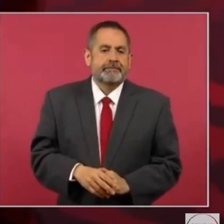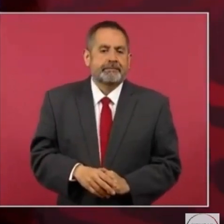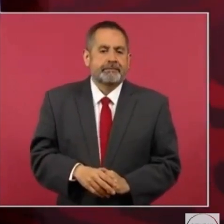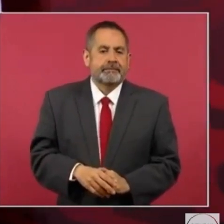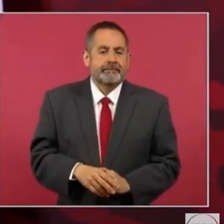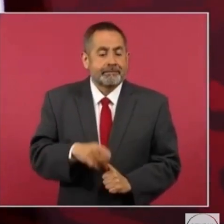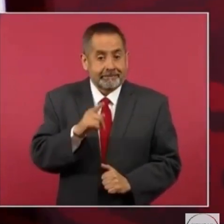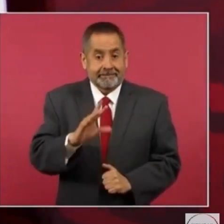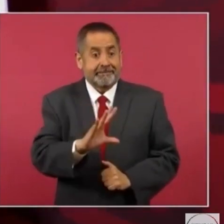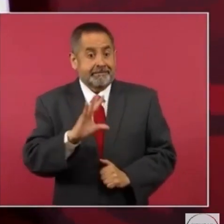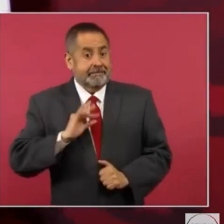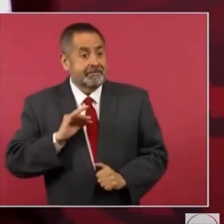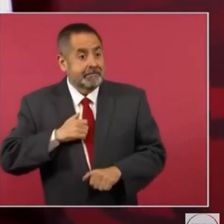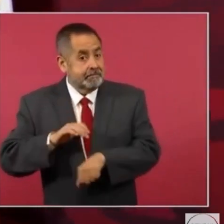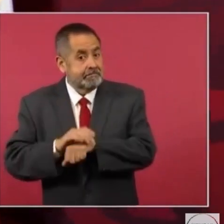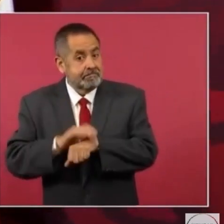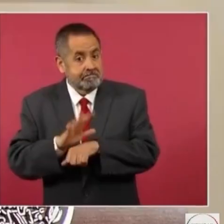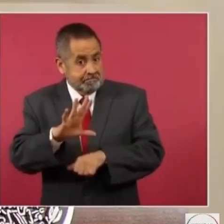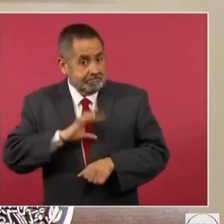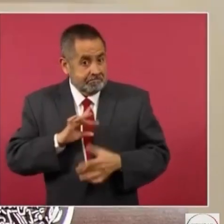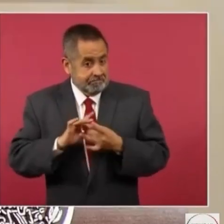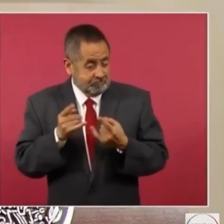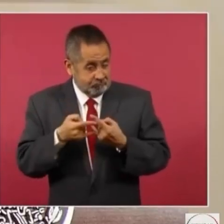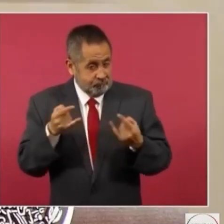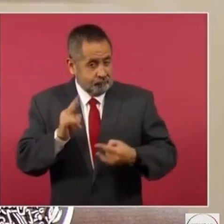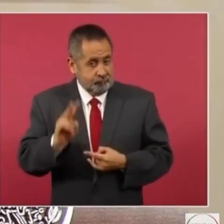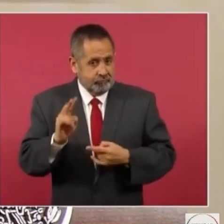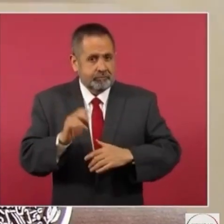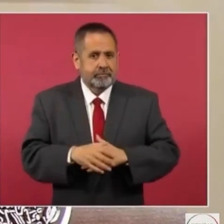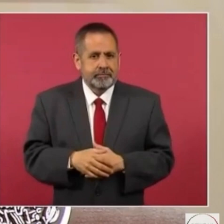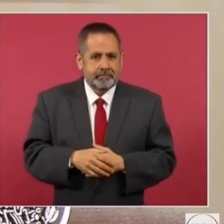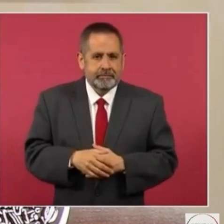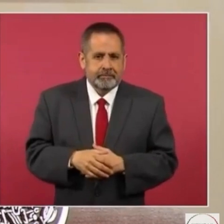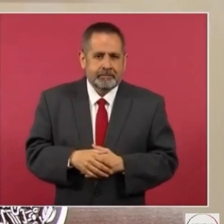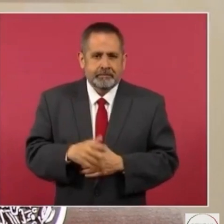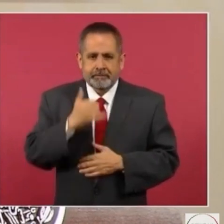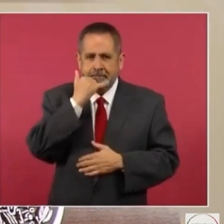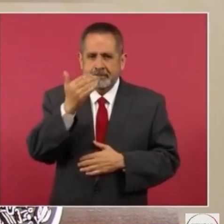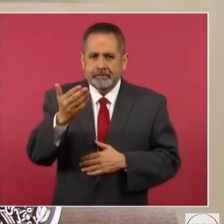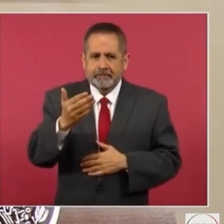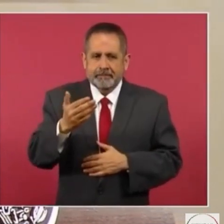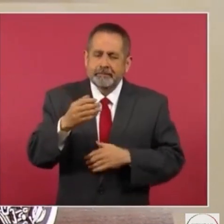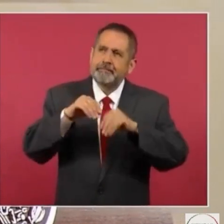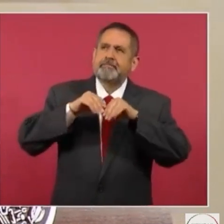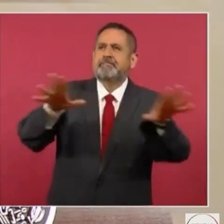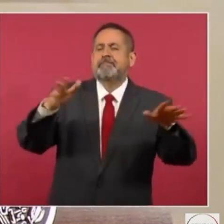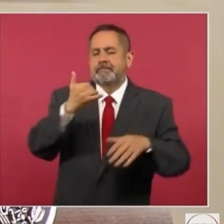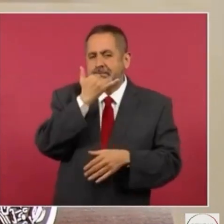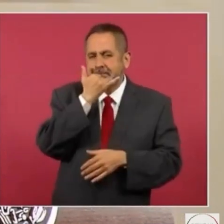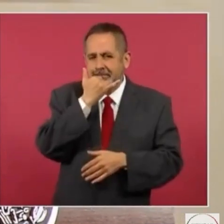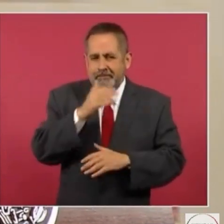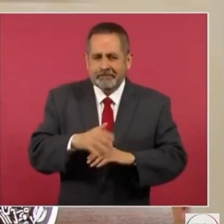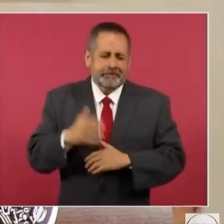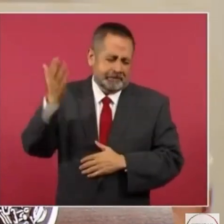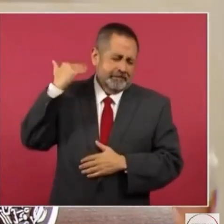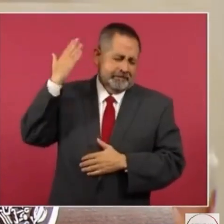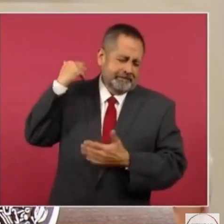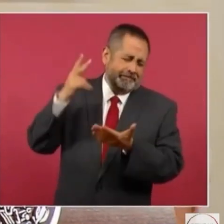Eso me lo contó mi amigo. Y ahorita le ofrezco disculpa porque ya lo hice público. Ya lo había dicho,